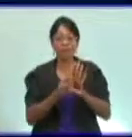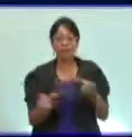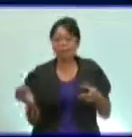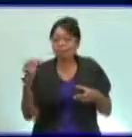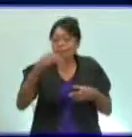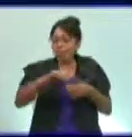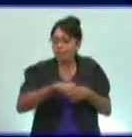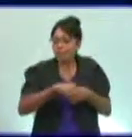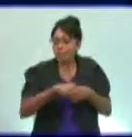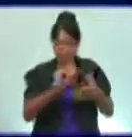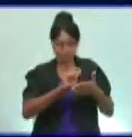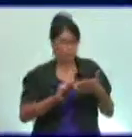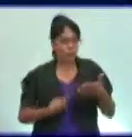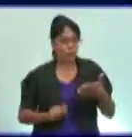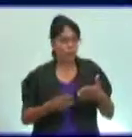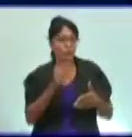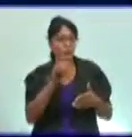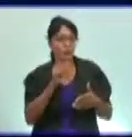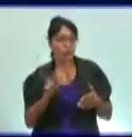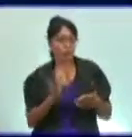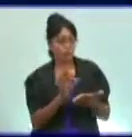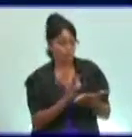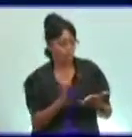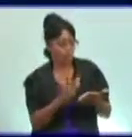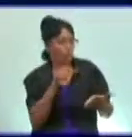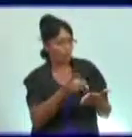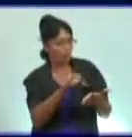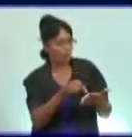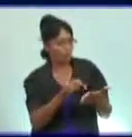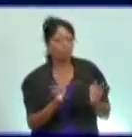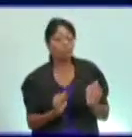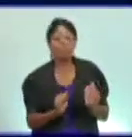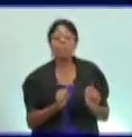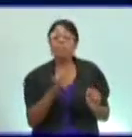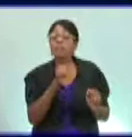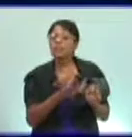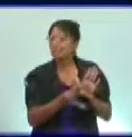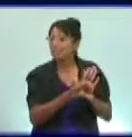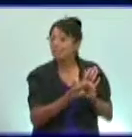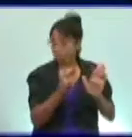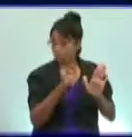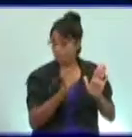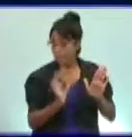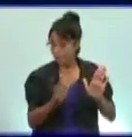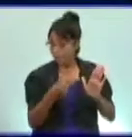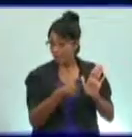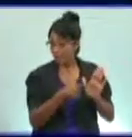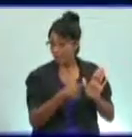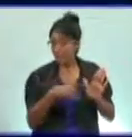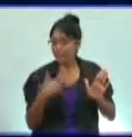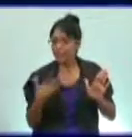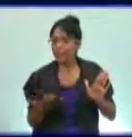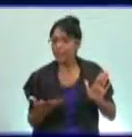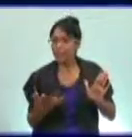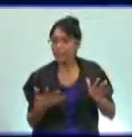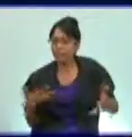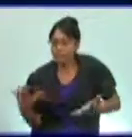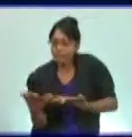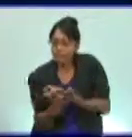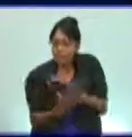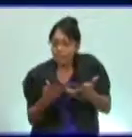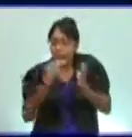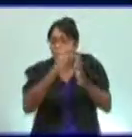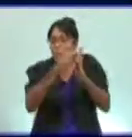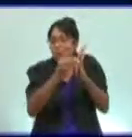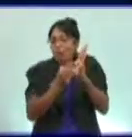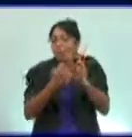además aparecen en el libro de texto. Ley de integridad que expresa la interrelación de los componentes del espacio geográfico,